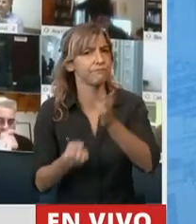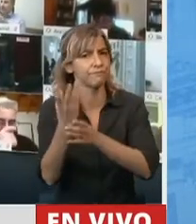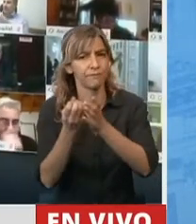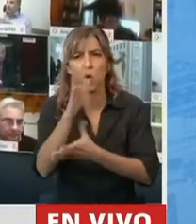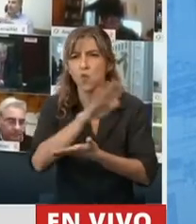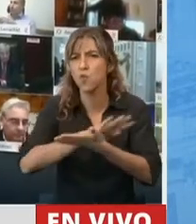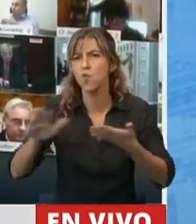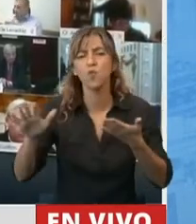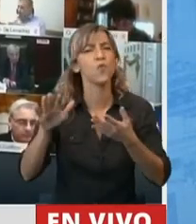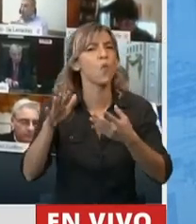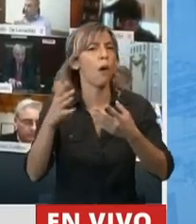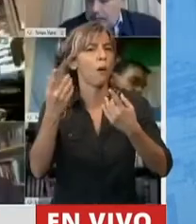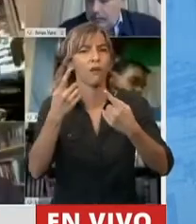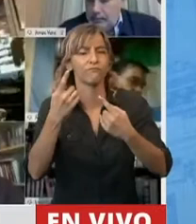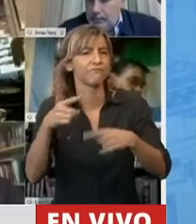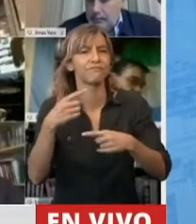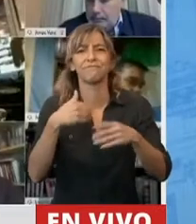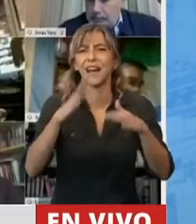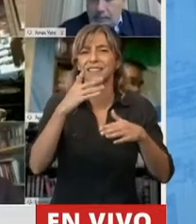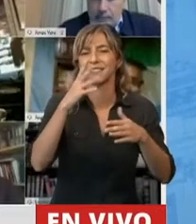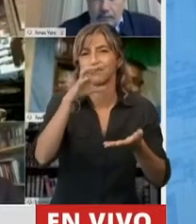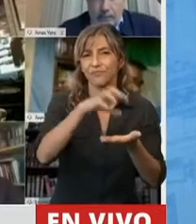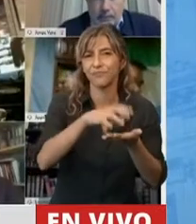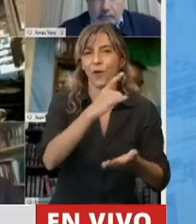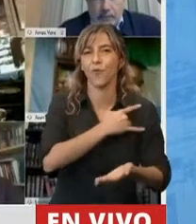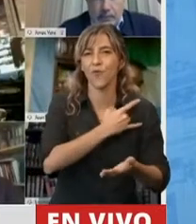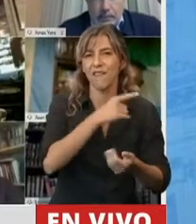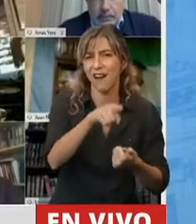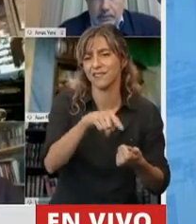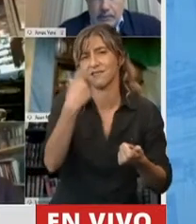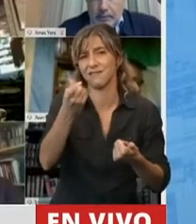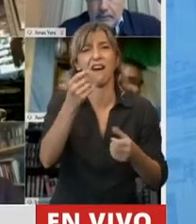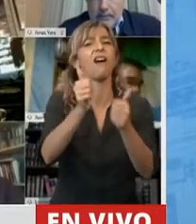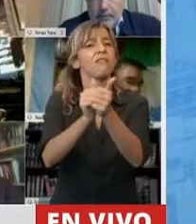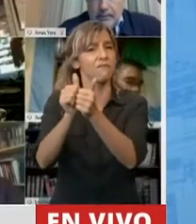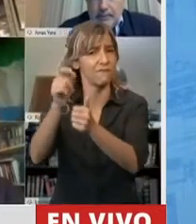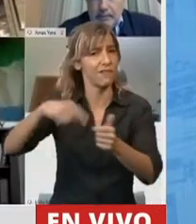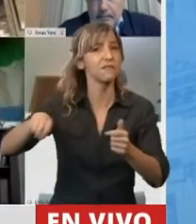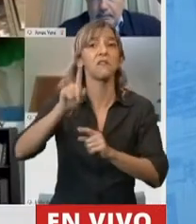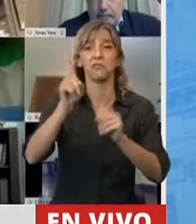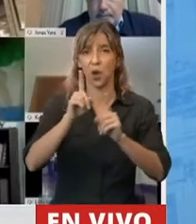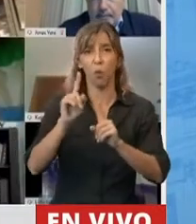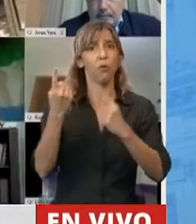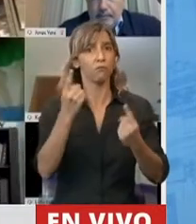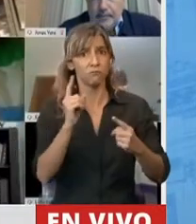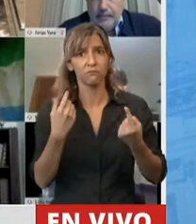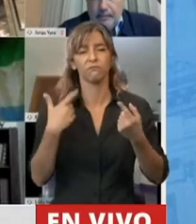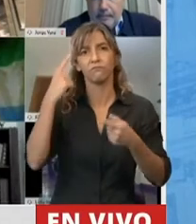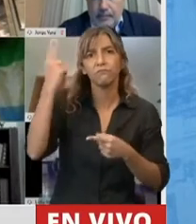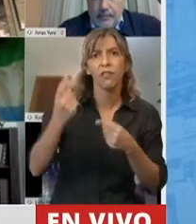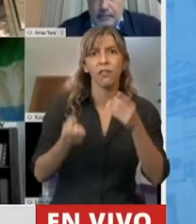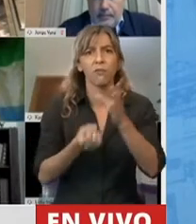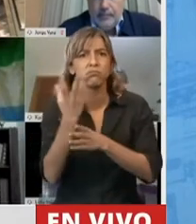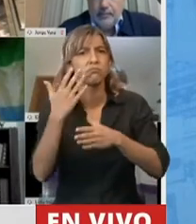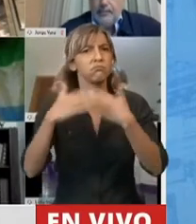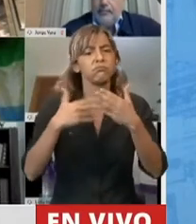gracias al enorme aporte de la universidad, el esfuerzo de empresarios, empresarias y emprendedores, sumado a la política de